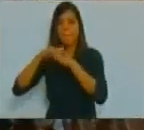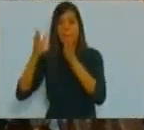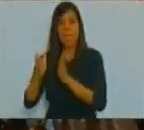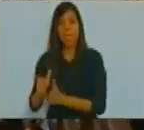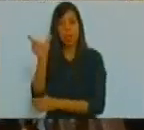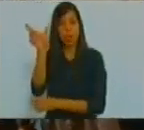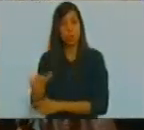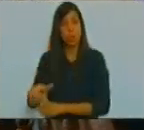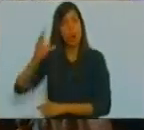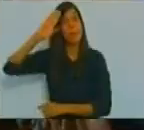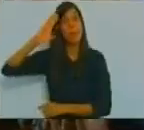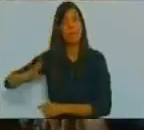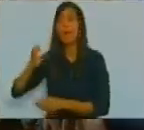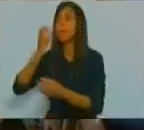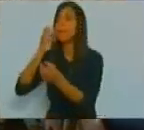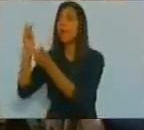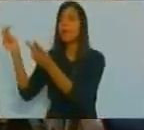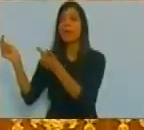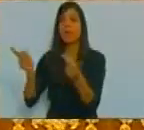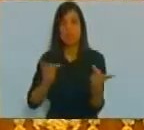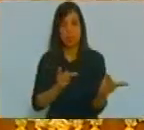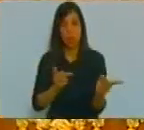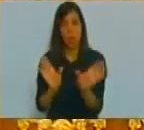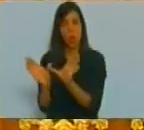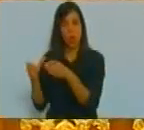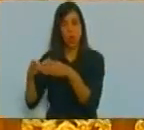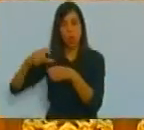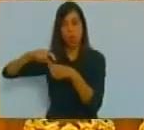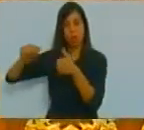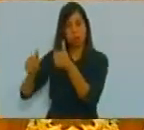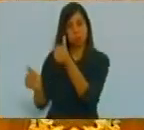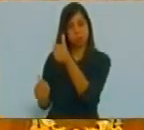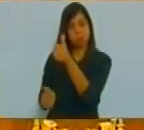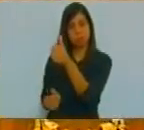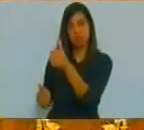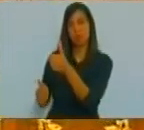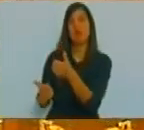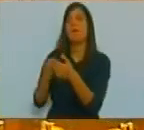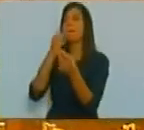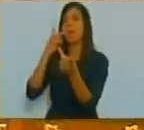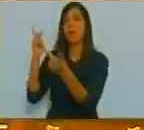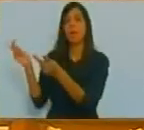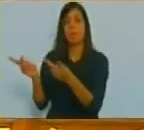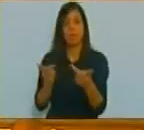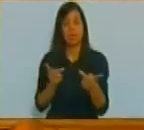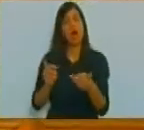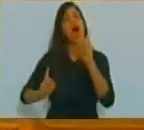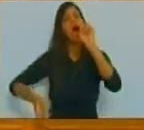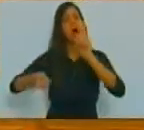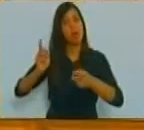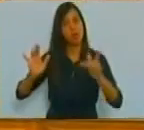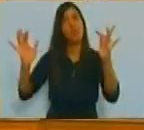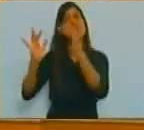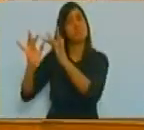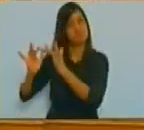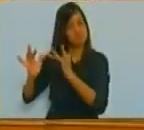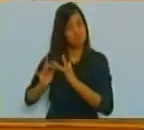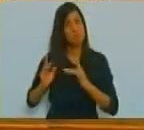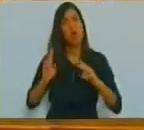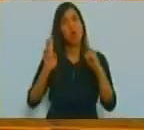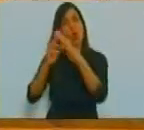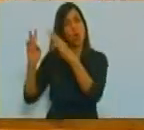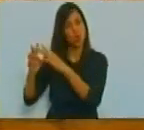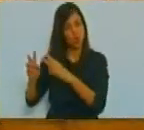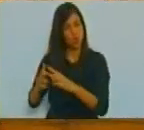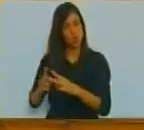su tren ejecutivo algunos los conozco personalmente del trabajo que han hecho en materia